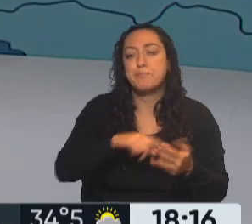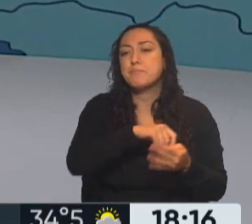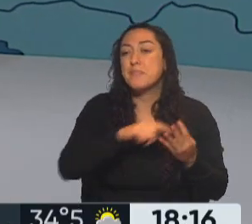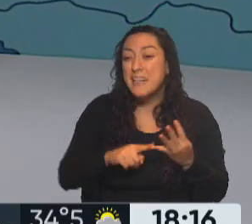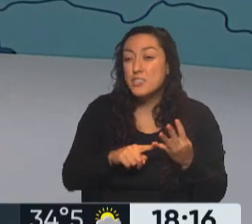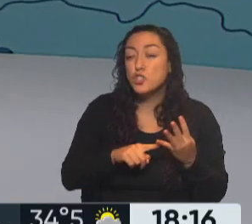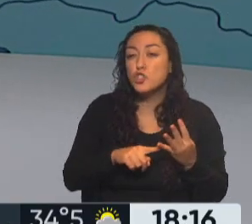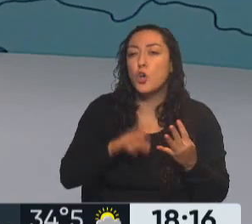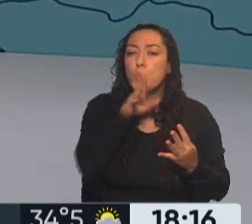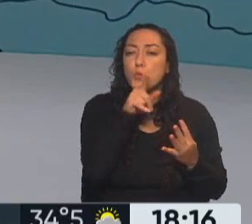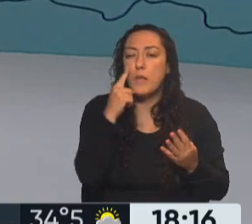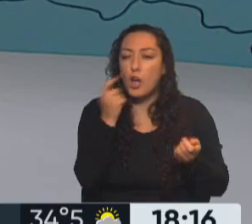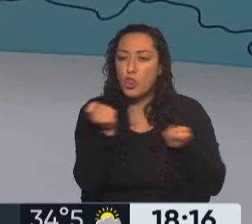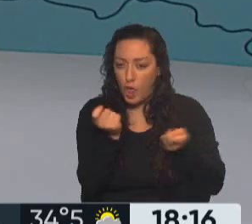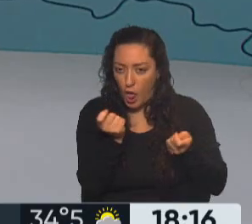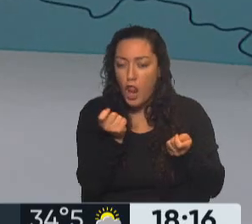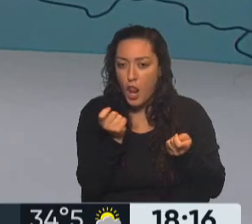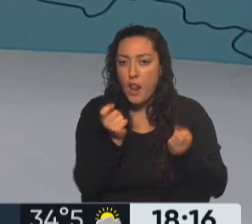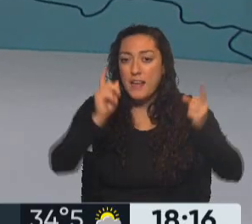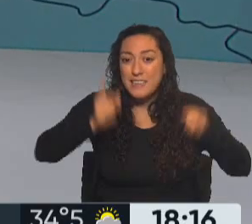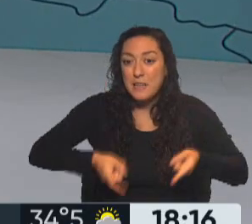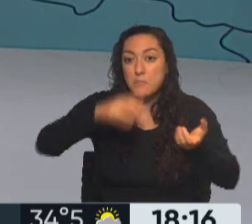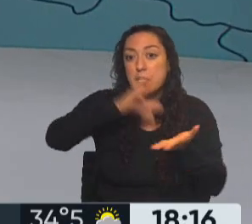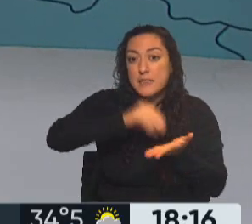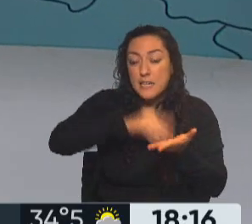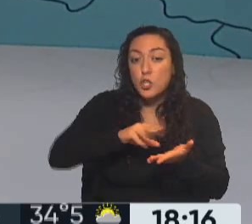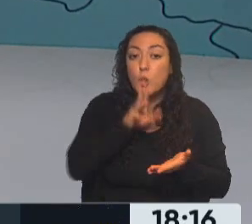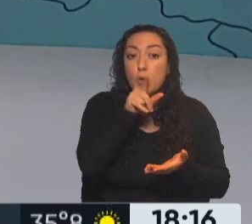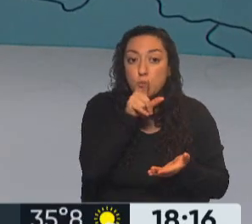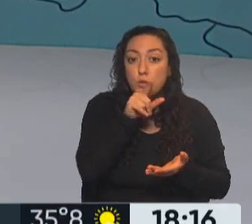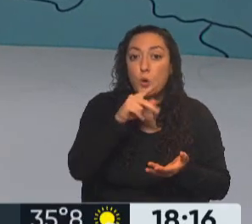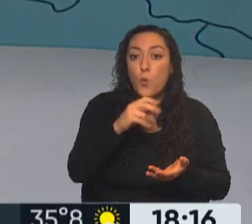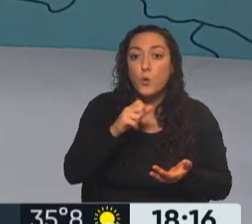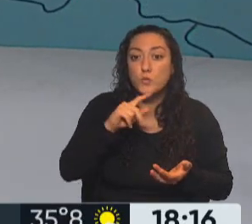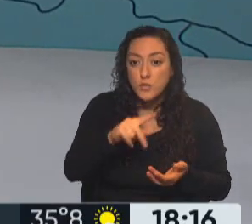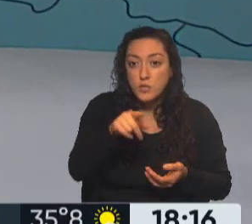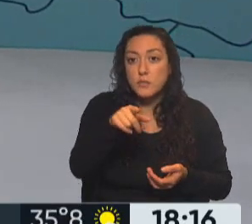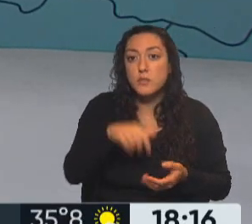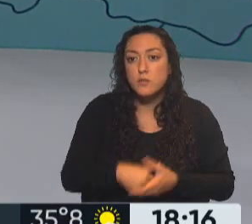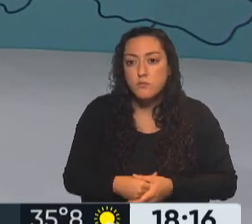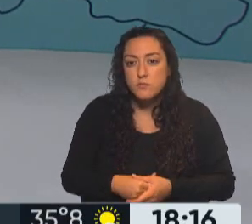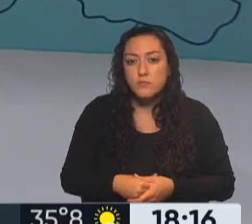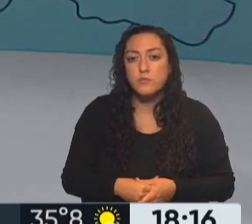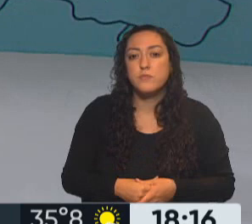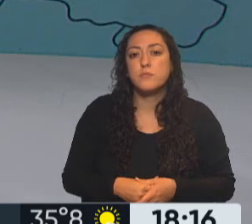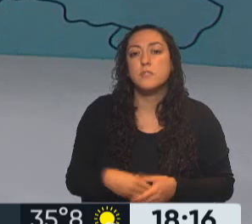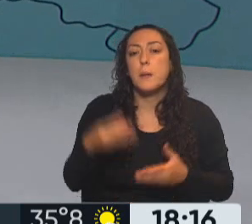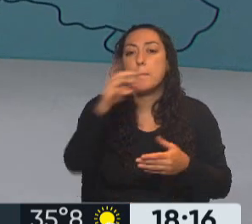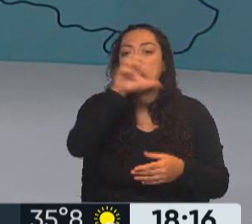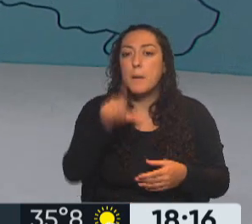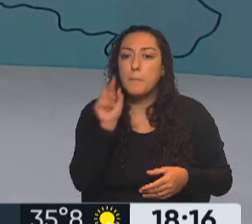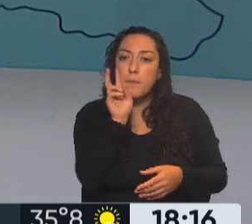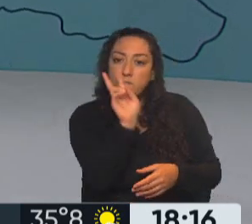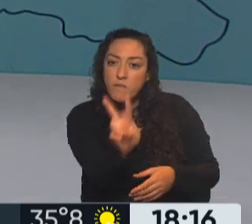por Rusia. Pero también hablamos del territorio ruso de Kursk, lo estamos viendo también ahí en el mapa, que es